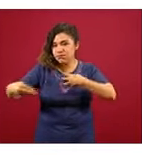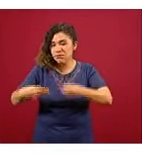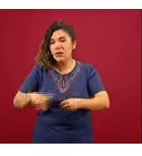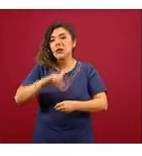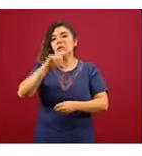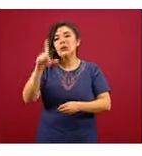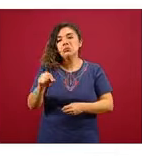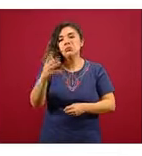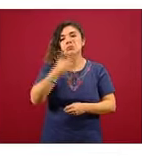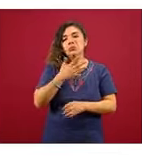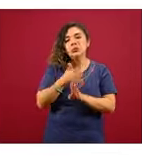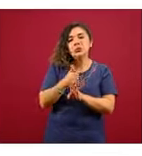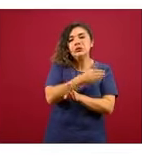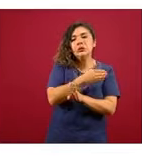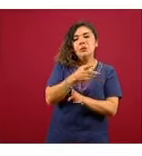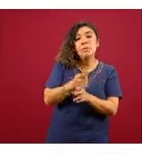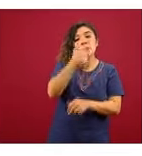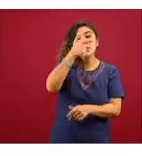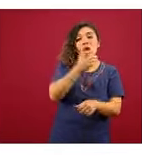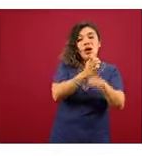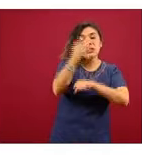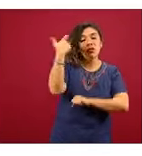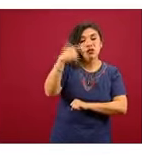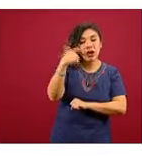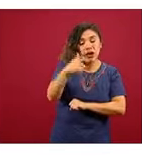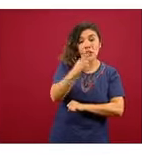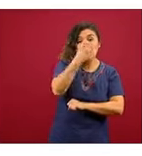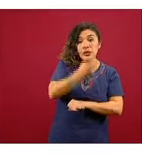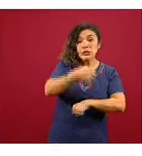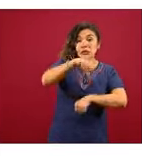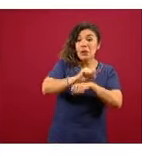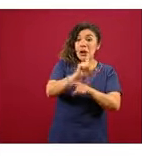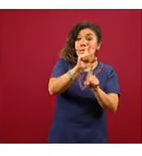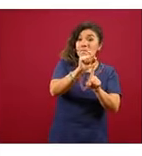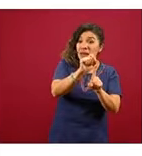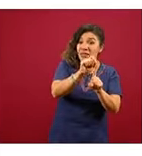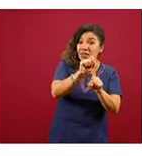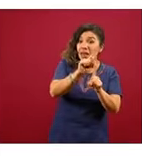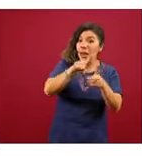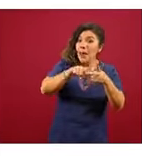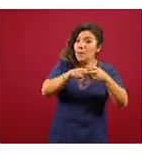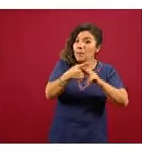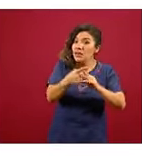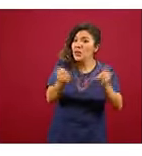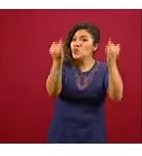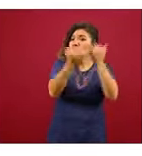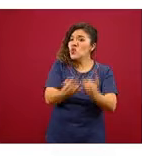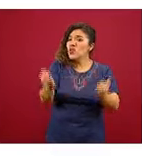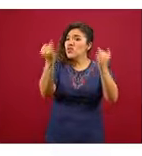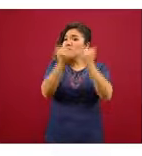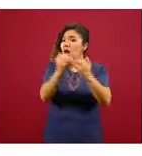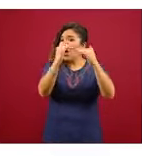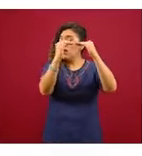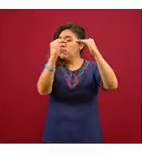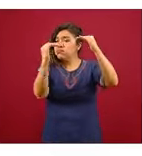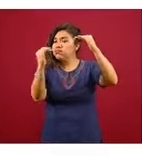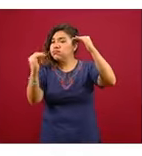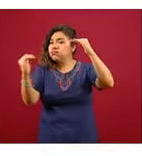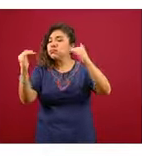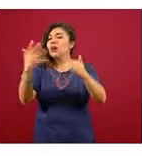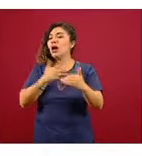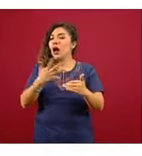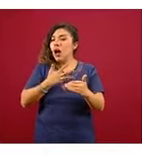venía teniendo en el estado de Querétaro, y a partir de la semana 20 prácticamente se han mantenido. Cuando vemos sobre todo ya los